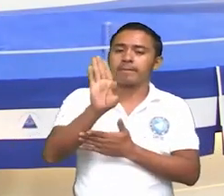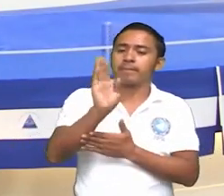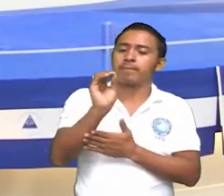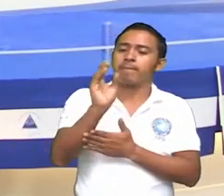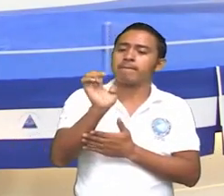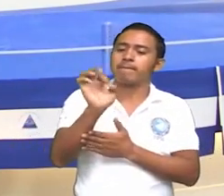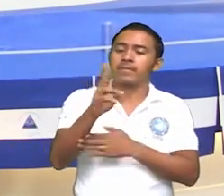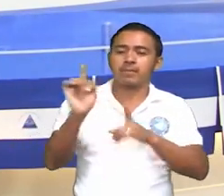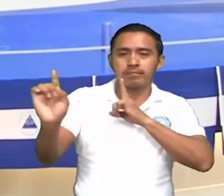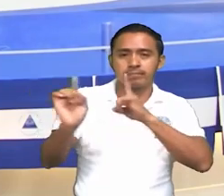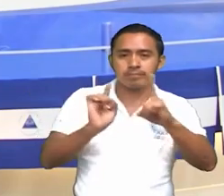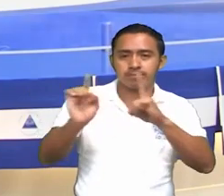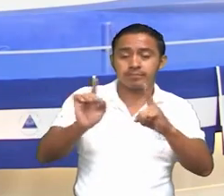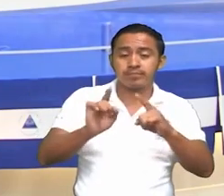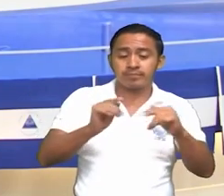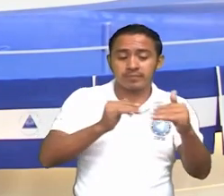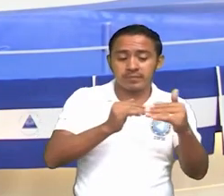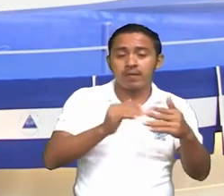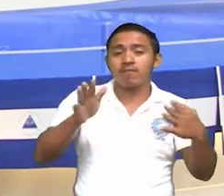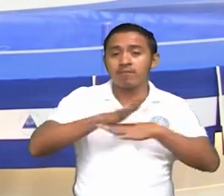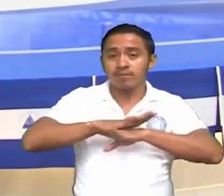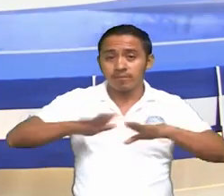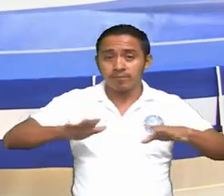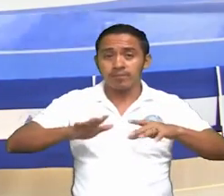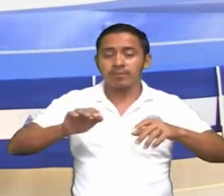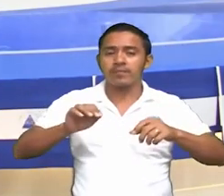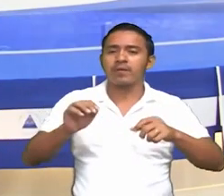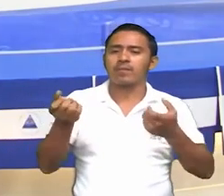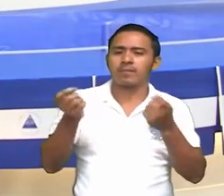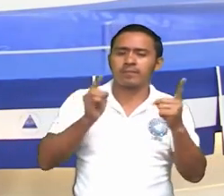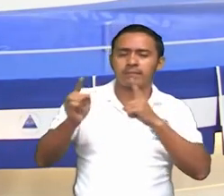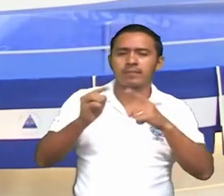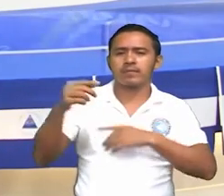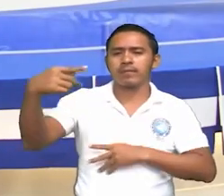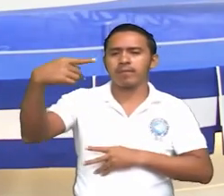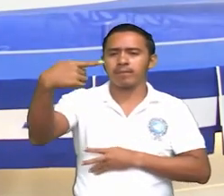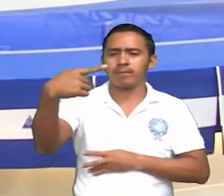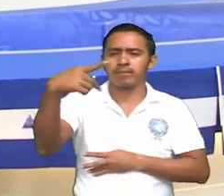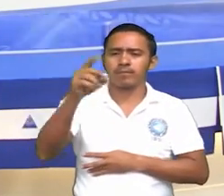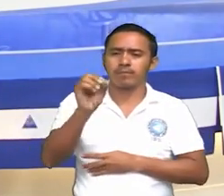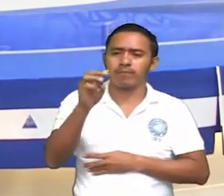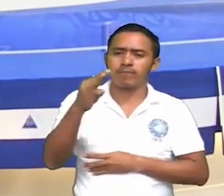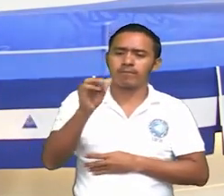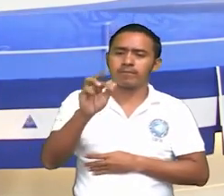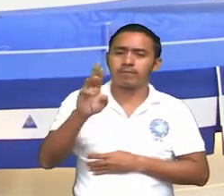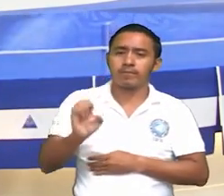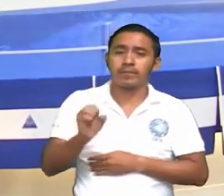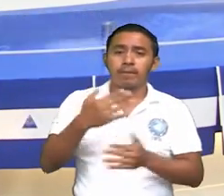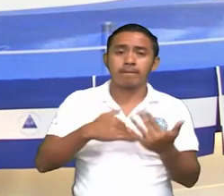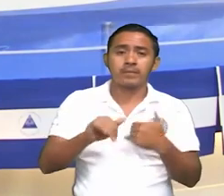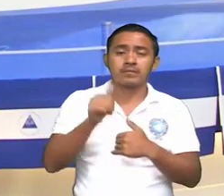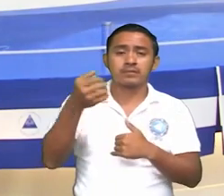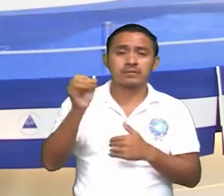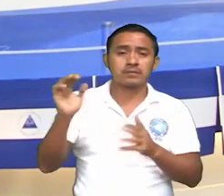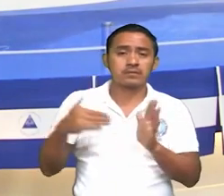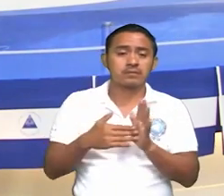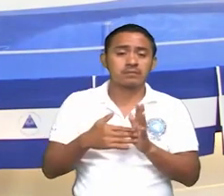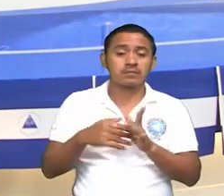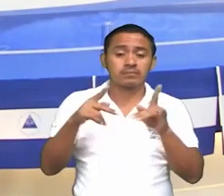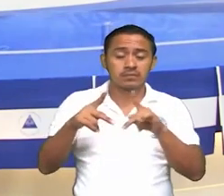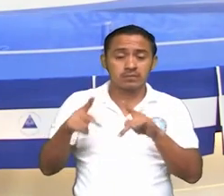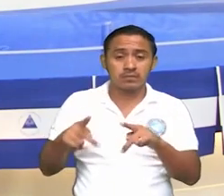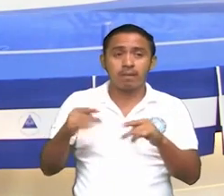disputa la semifinal y final del campeonato Germán Pumares Ordóñez a más de 60.000 fanáticos del Deporte Rey, rompiendo de esta